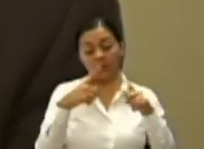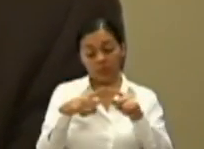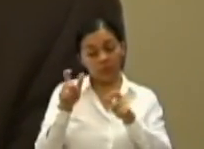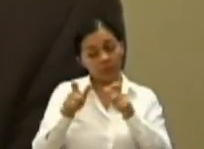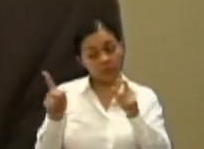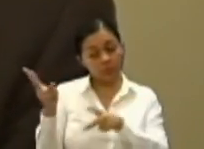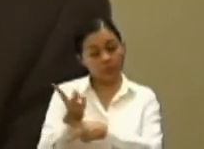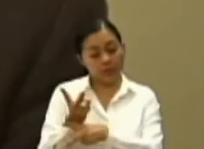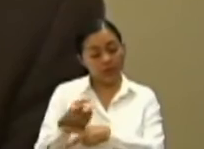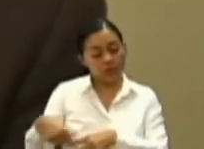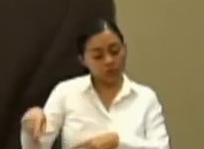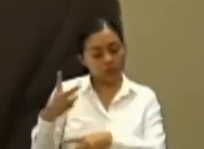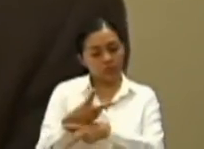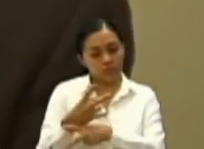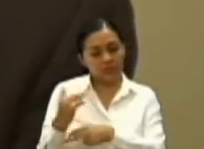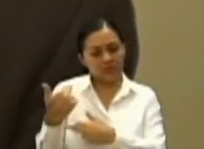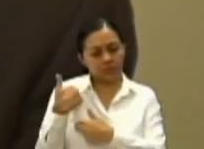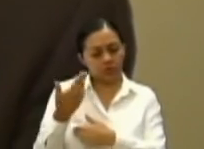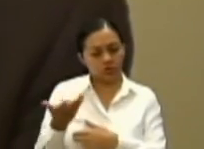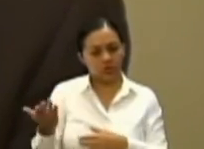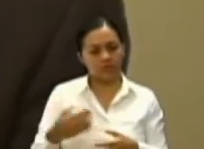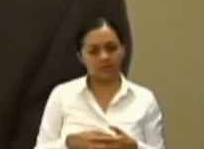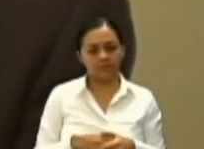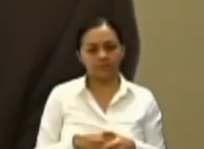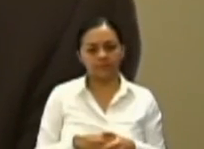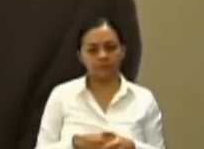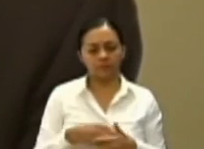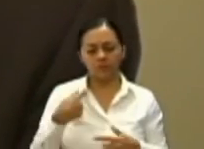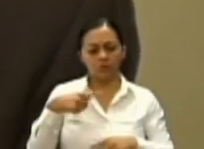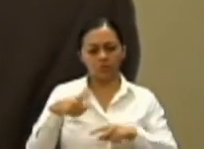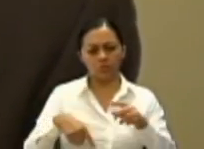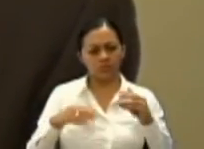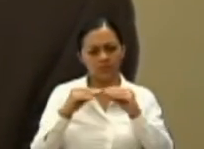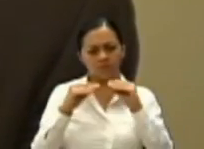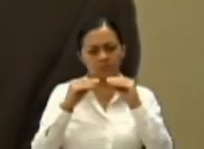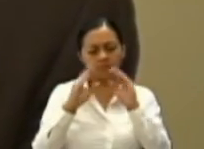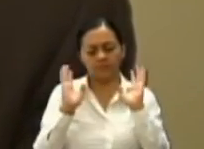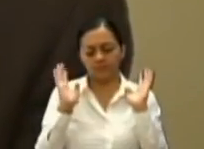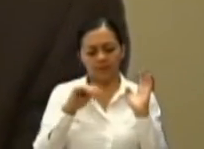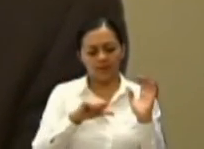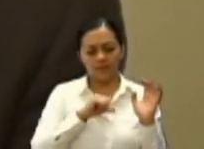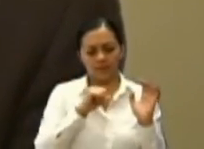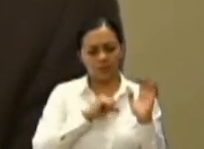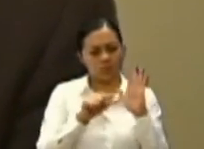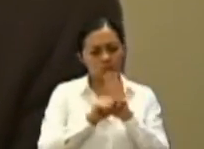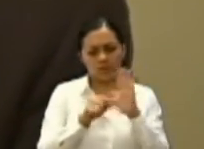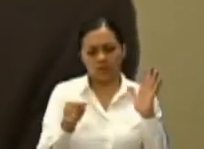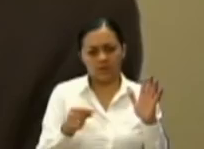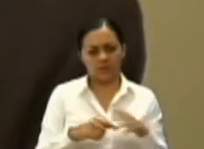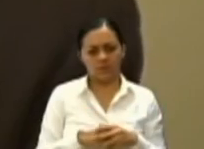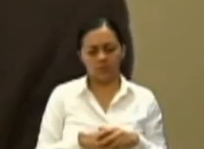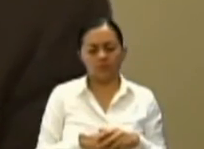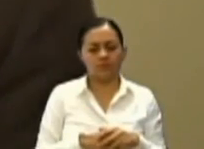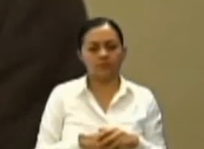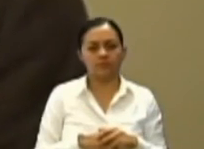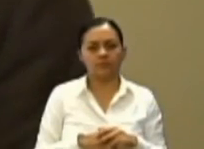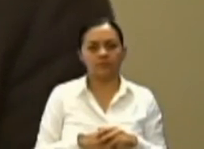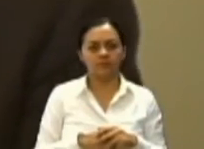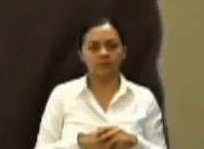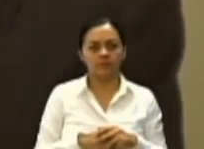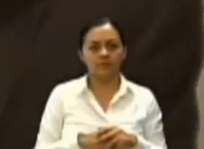actúa irresponsablemente que no podemos tampoco permitir están insensatas irresponsables